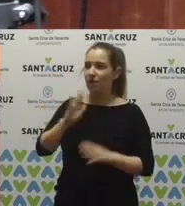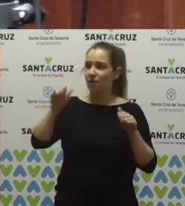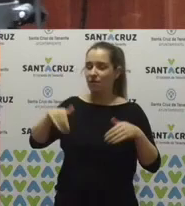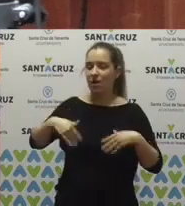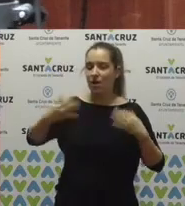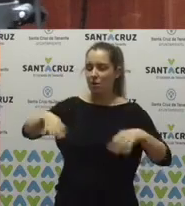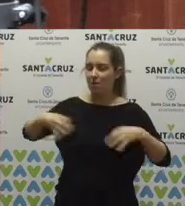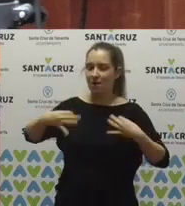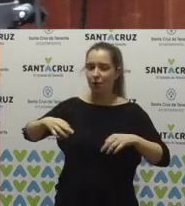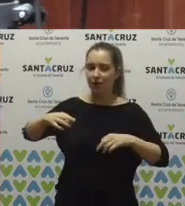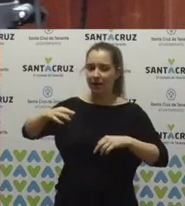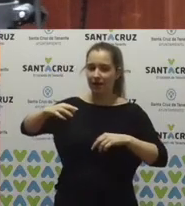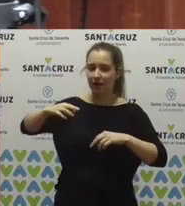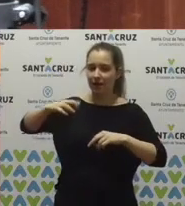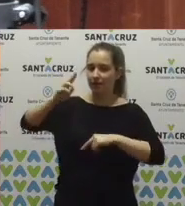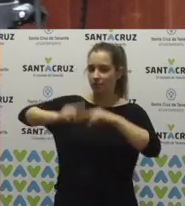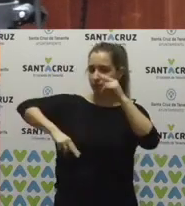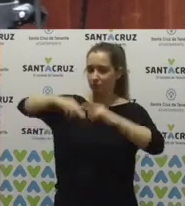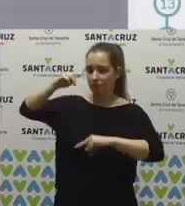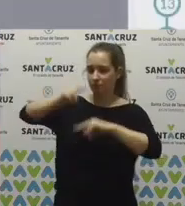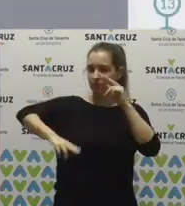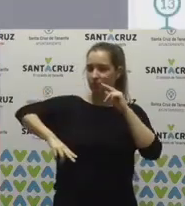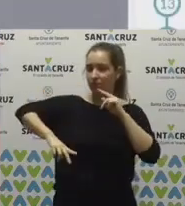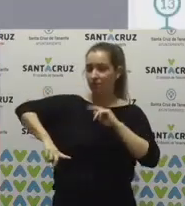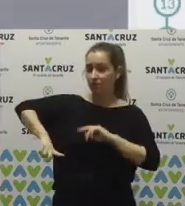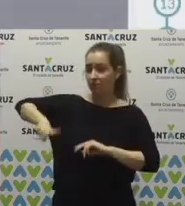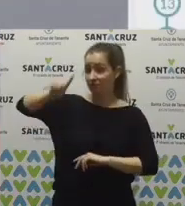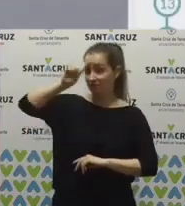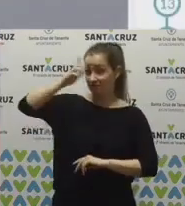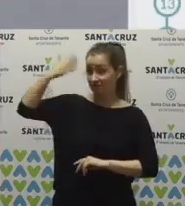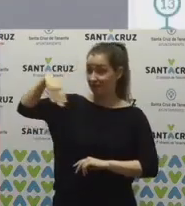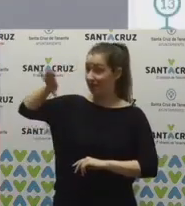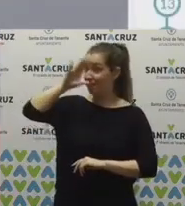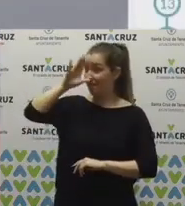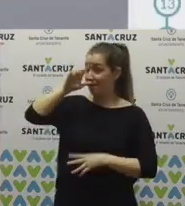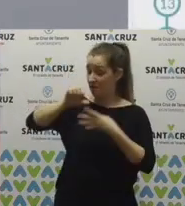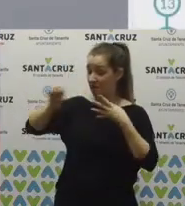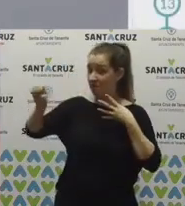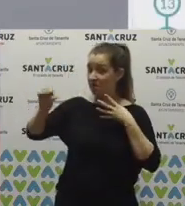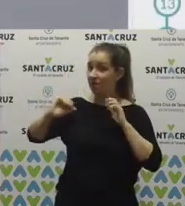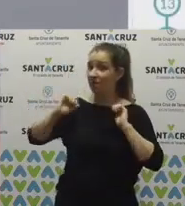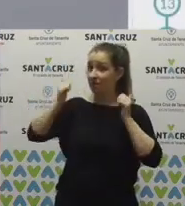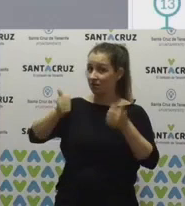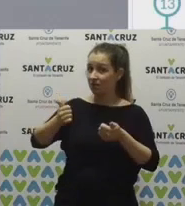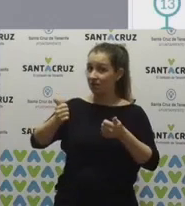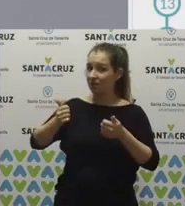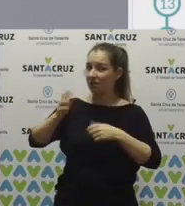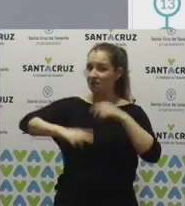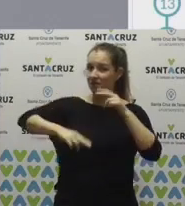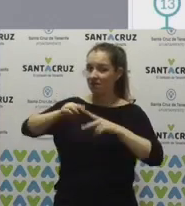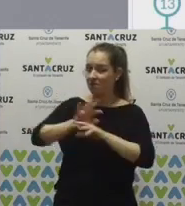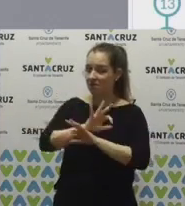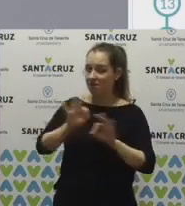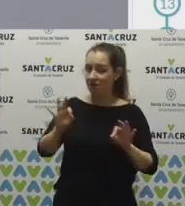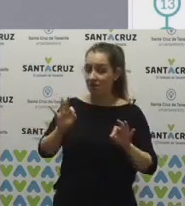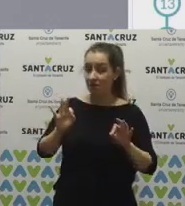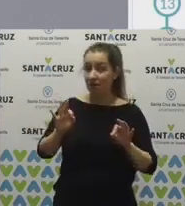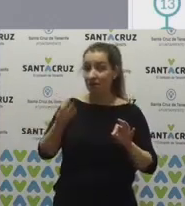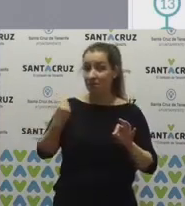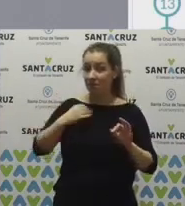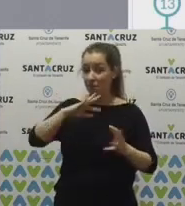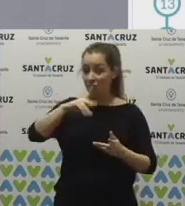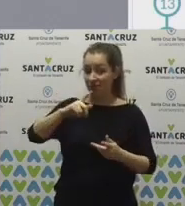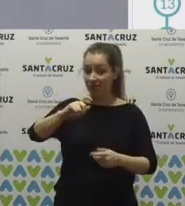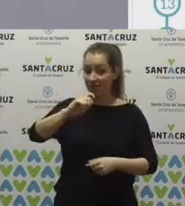celebrado ningún consejo rector de urbanismo desde principios de febrero y además con la noticia de que a partir del lunes cuando